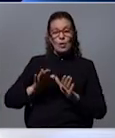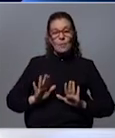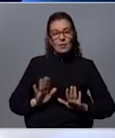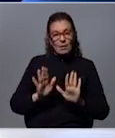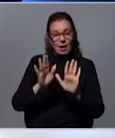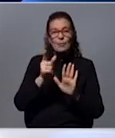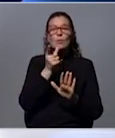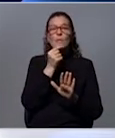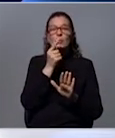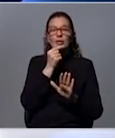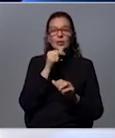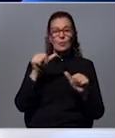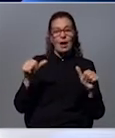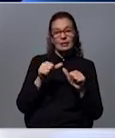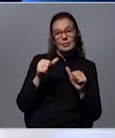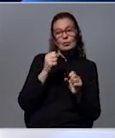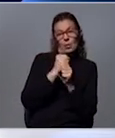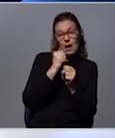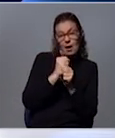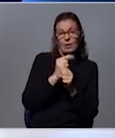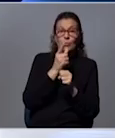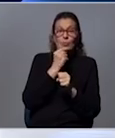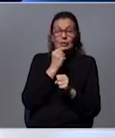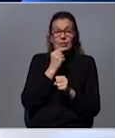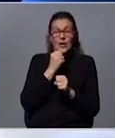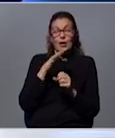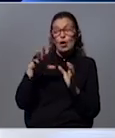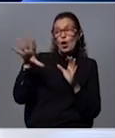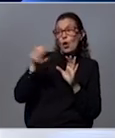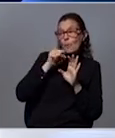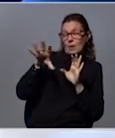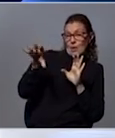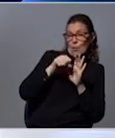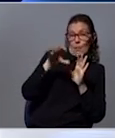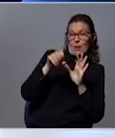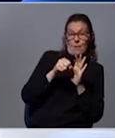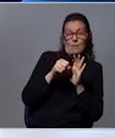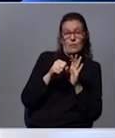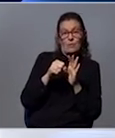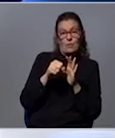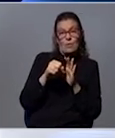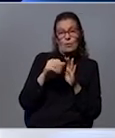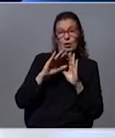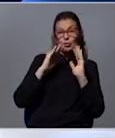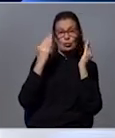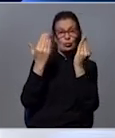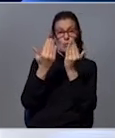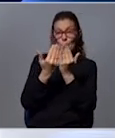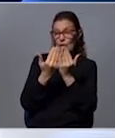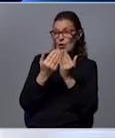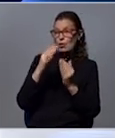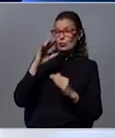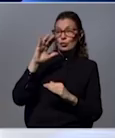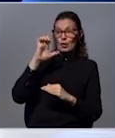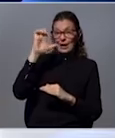como policías nos hacemos actuar como policías y además copiamos un modelo exitoso en toda europa y